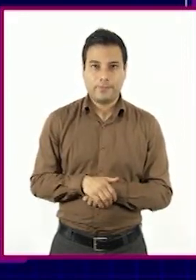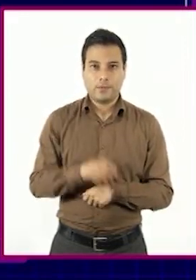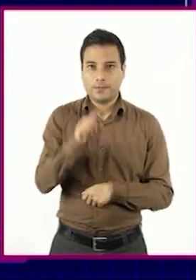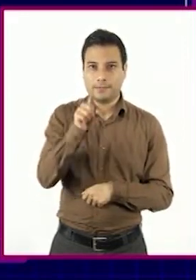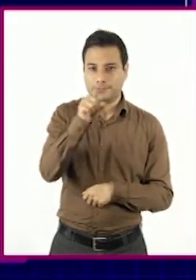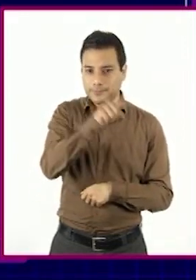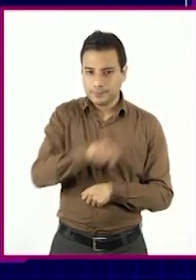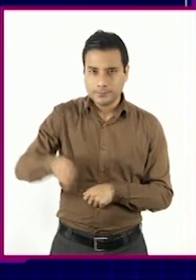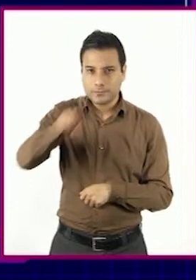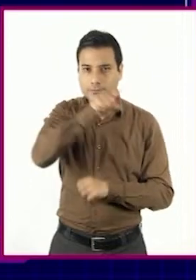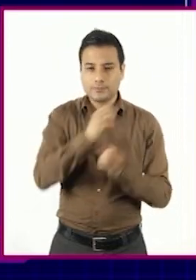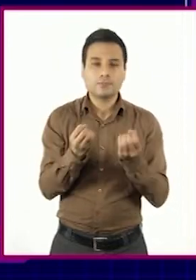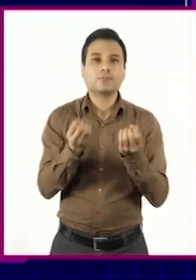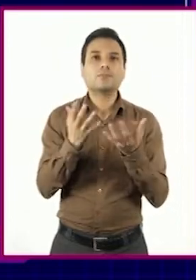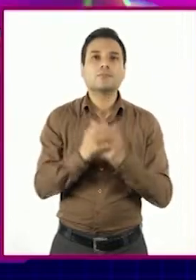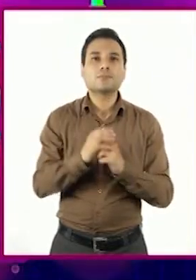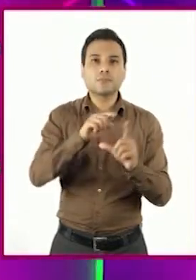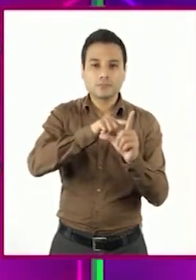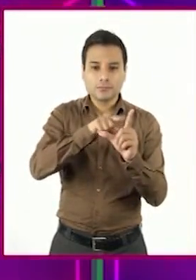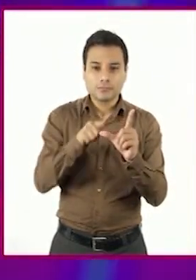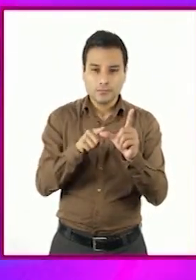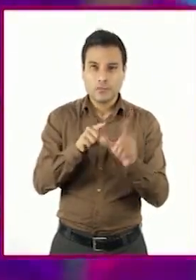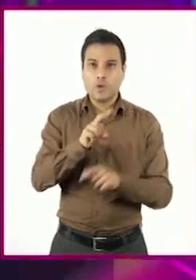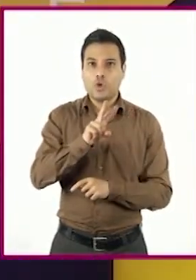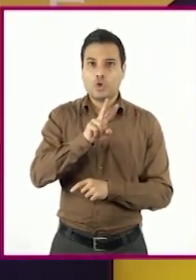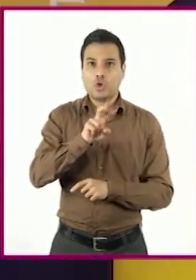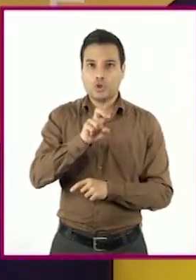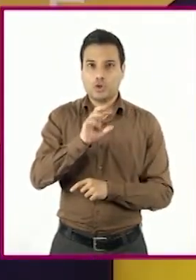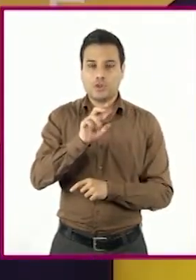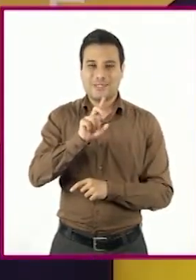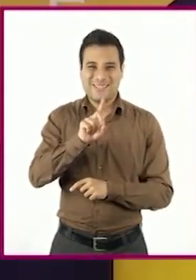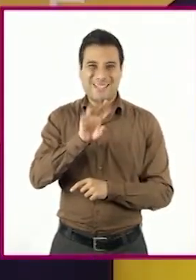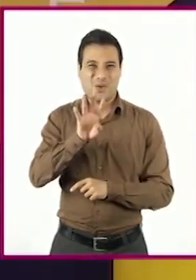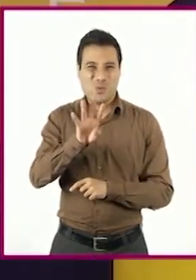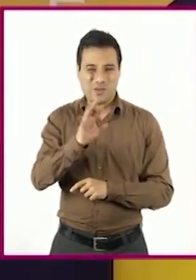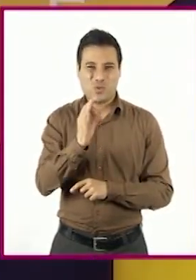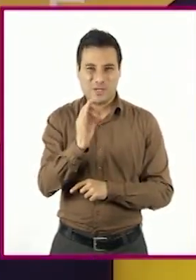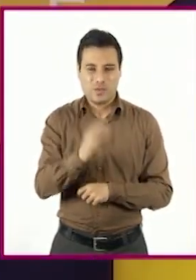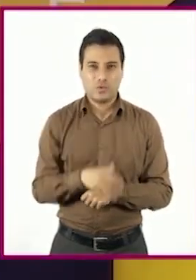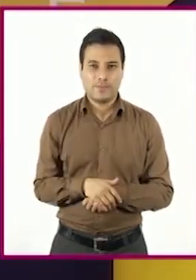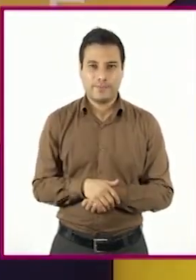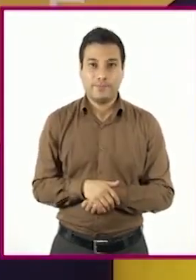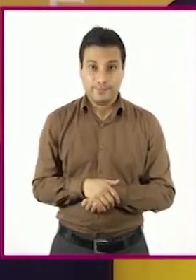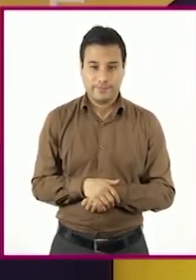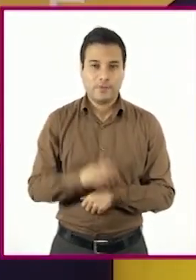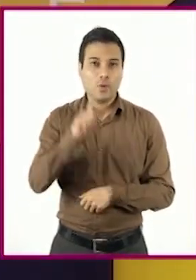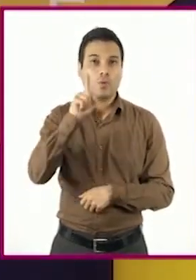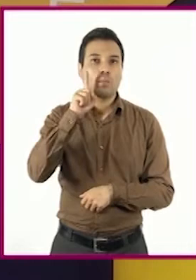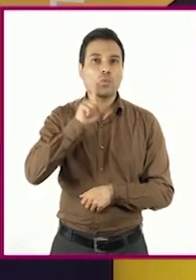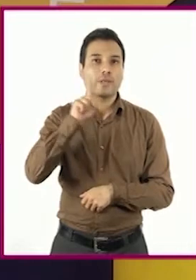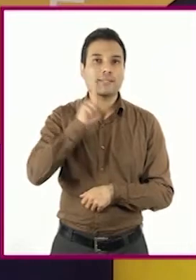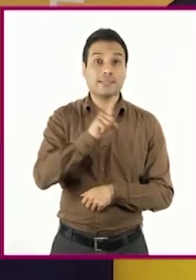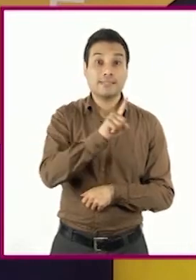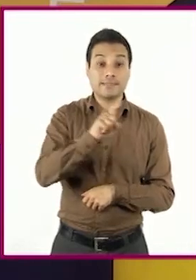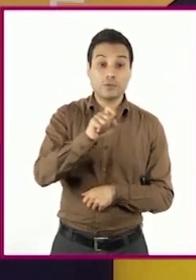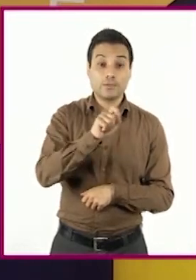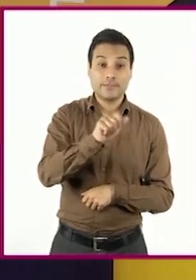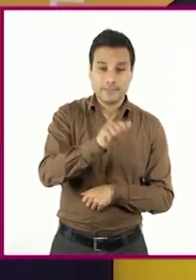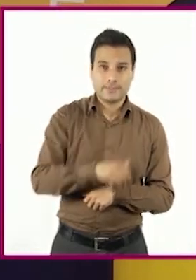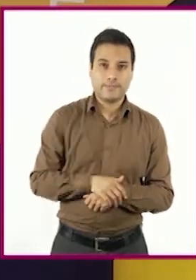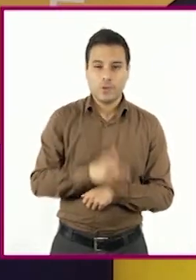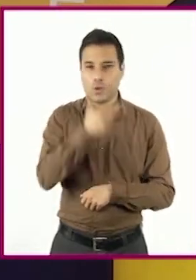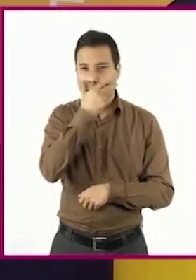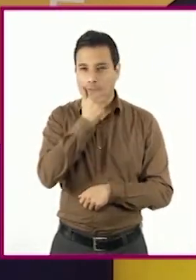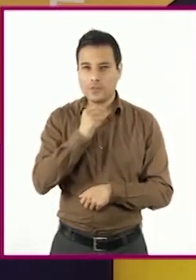de medir 234 grados. Los resultados obtenidos, 126 grados y 234